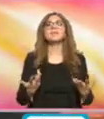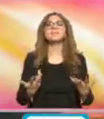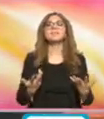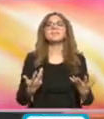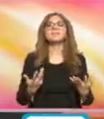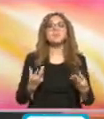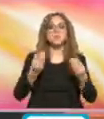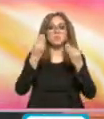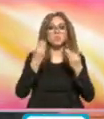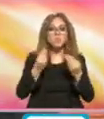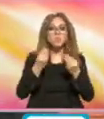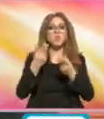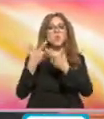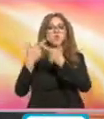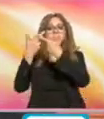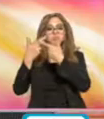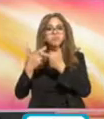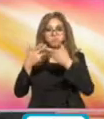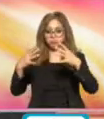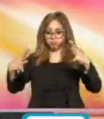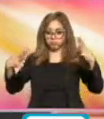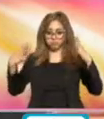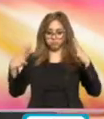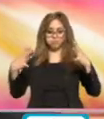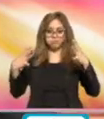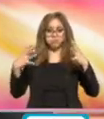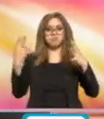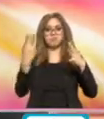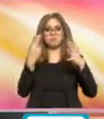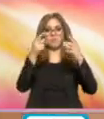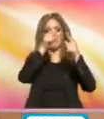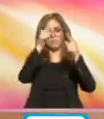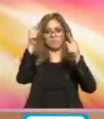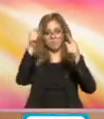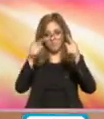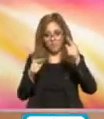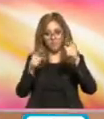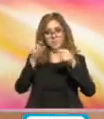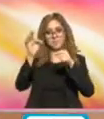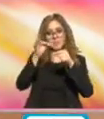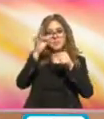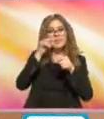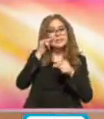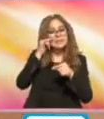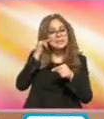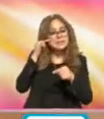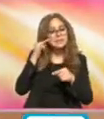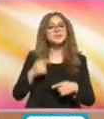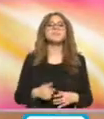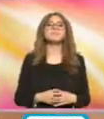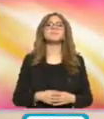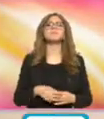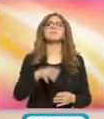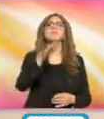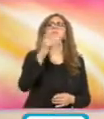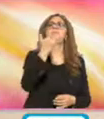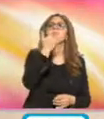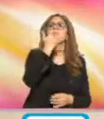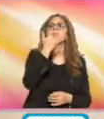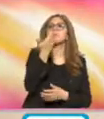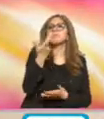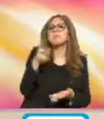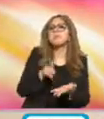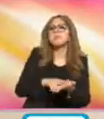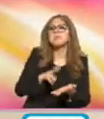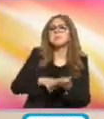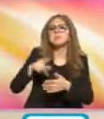un gran espacio, un muslo muy amplio Más grande. de manera horizontal. Y los costos más o menos, comparado a lo mejor con